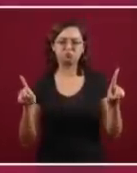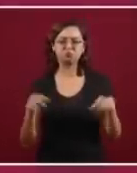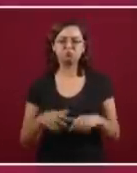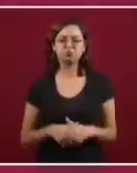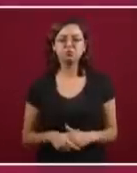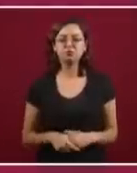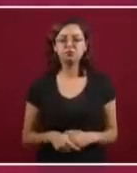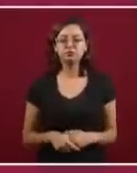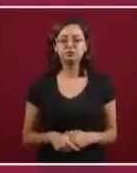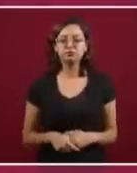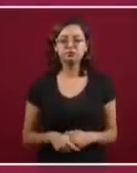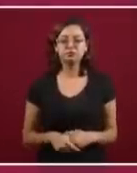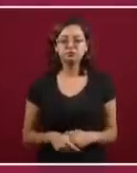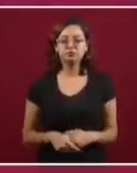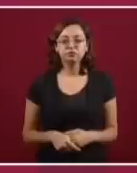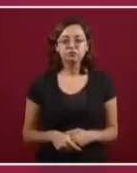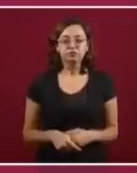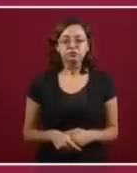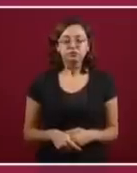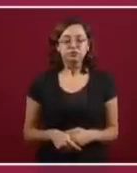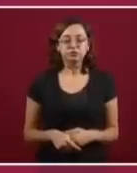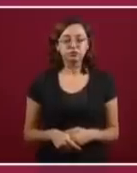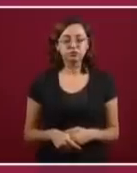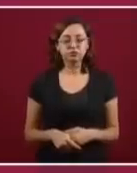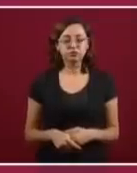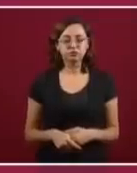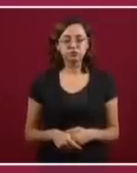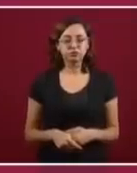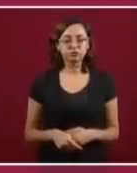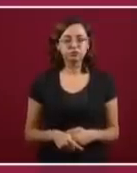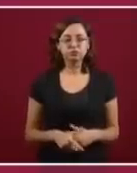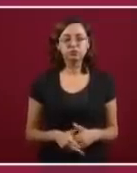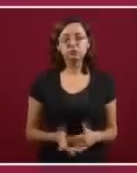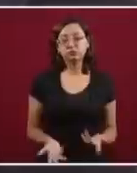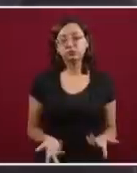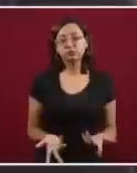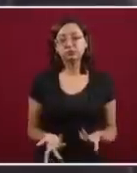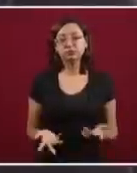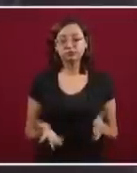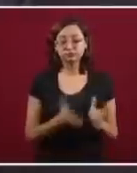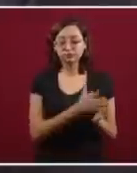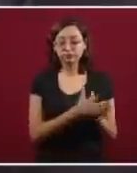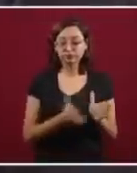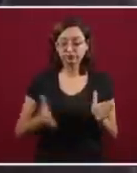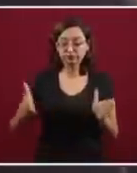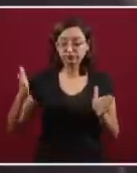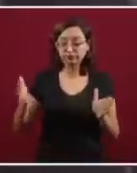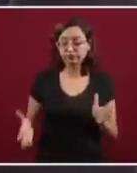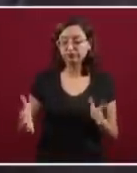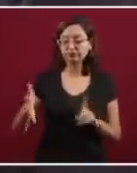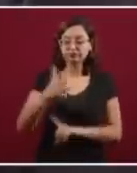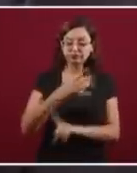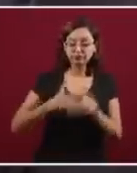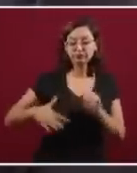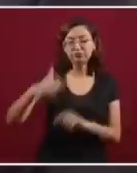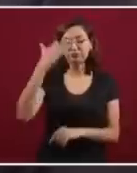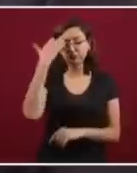y es cosa de ver el tiempo los espacios dedicados